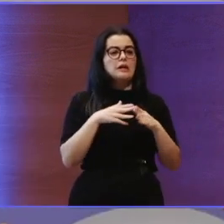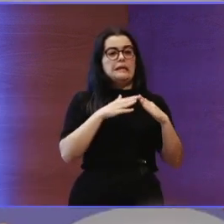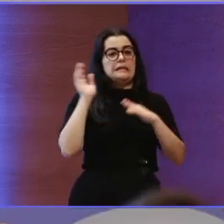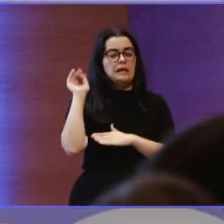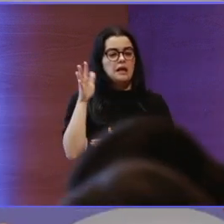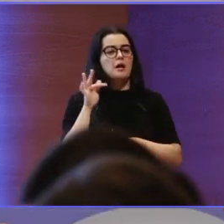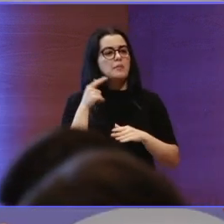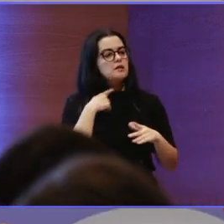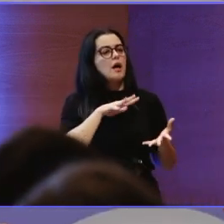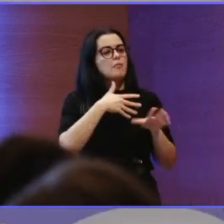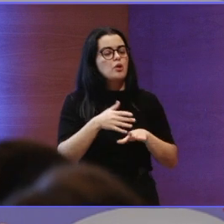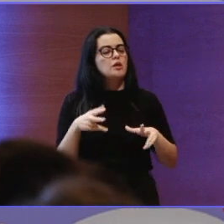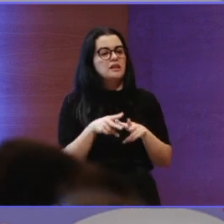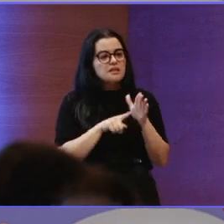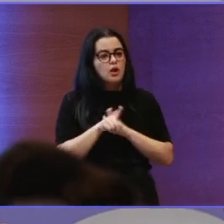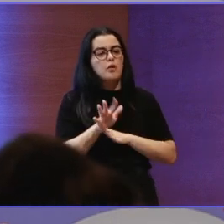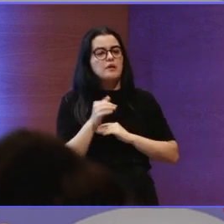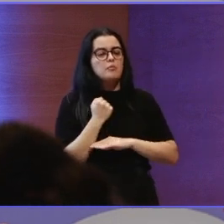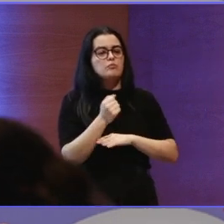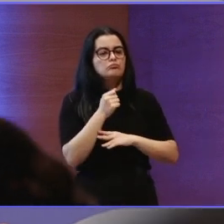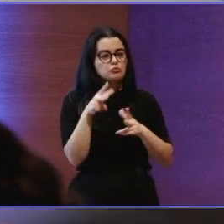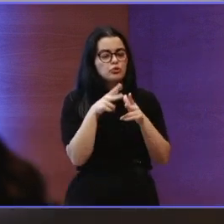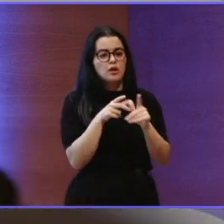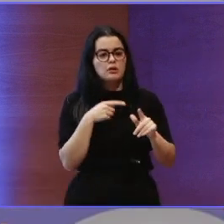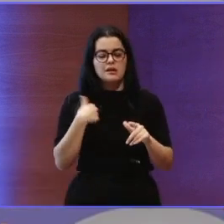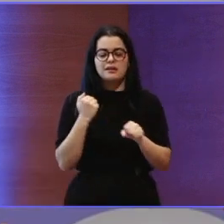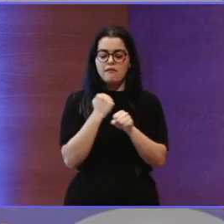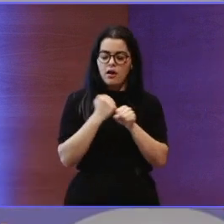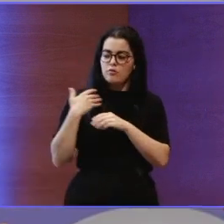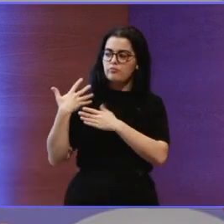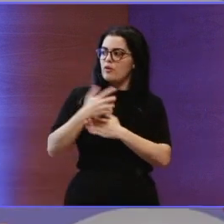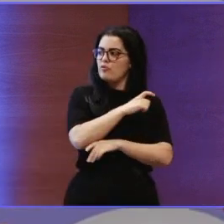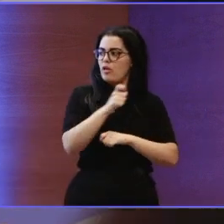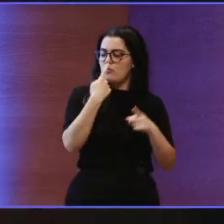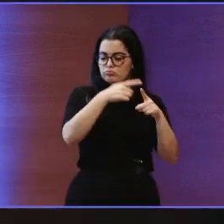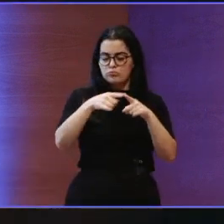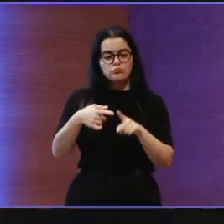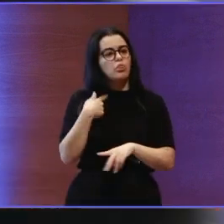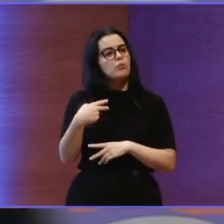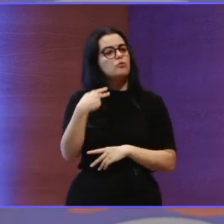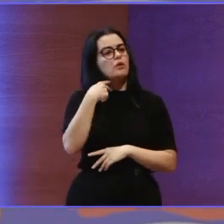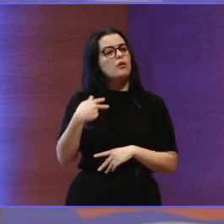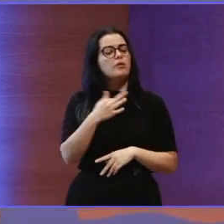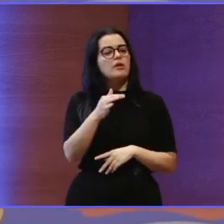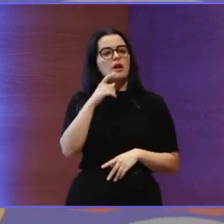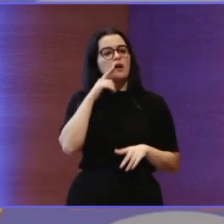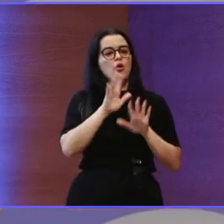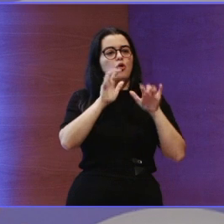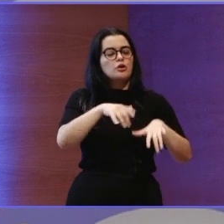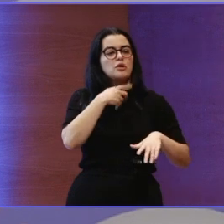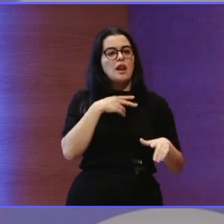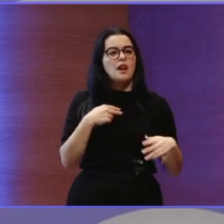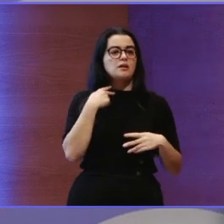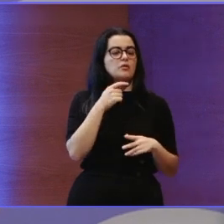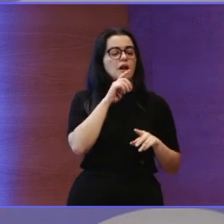cooperación al desarrollo o la innovación social habiendo participado en la generación de diversas fundaciones diputado por viscaya en el congreso en la legislatura de la